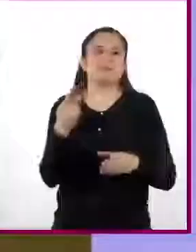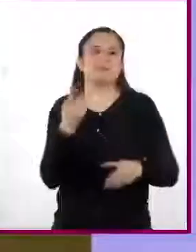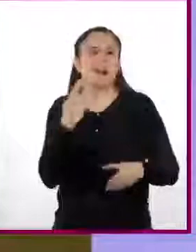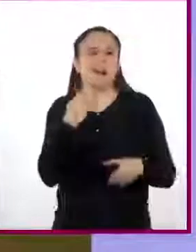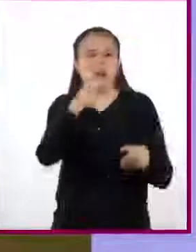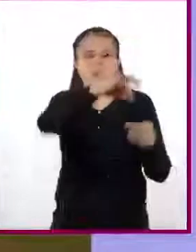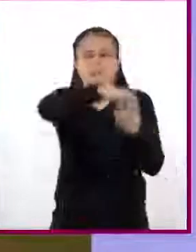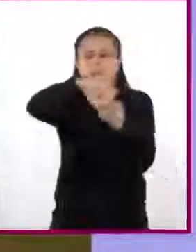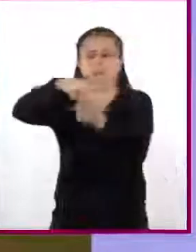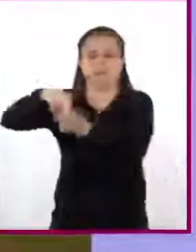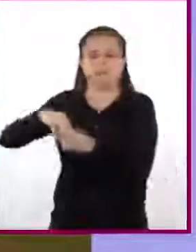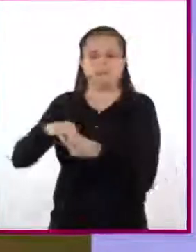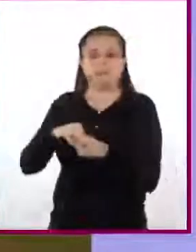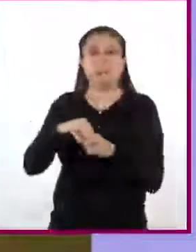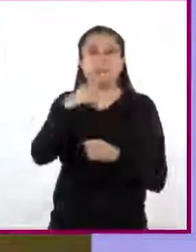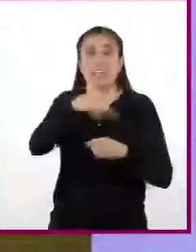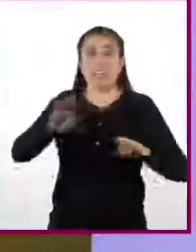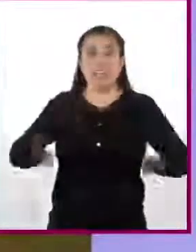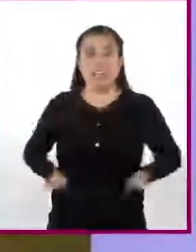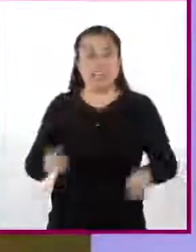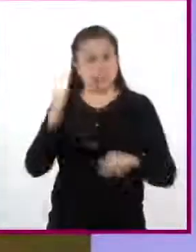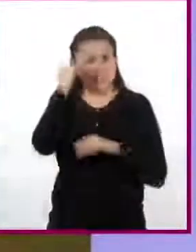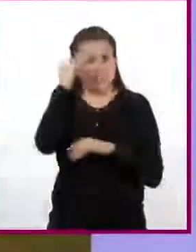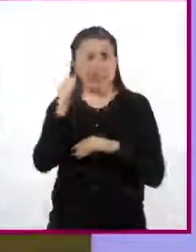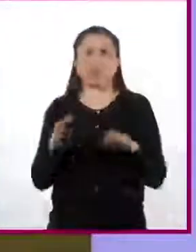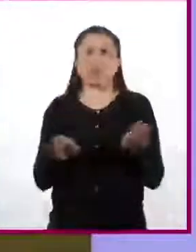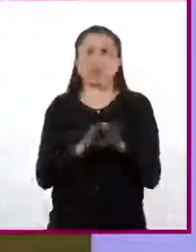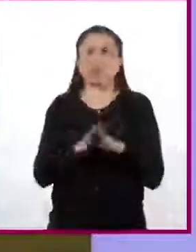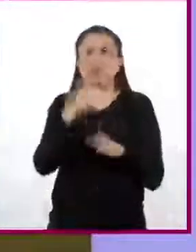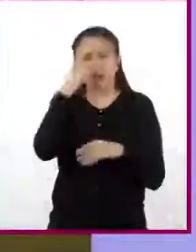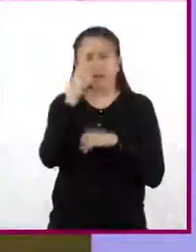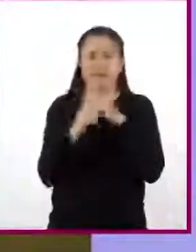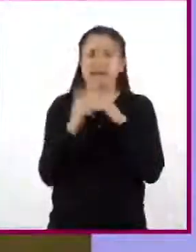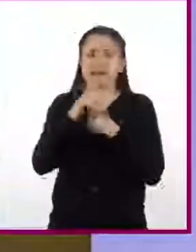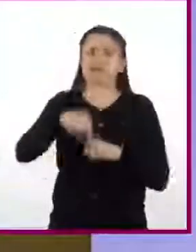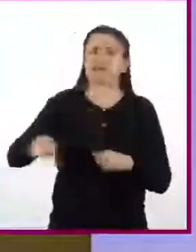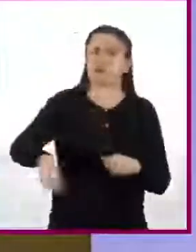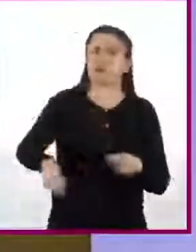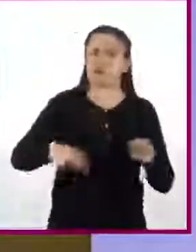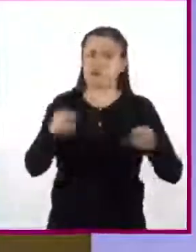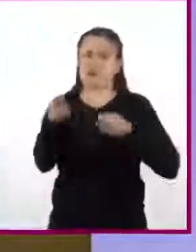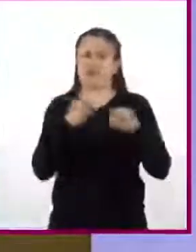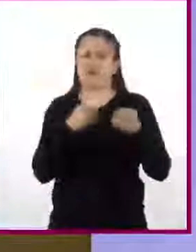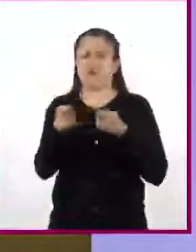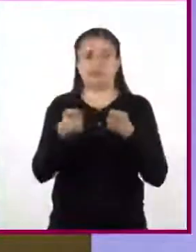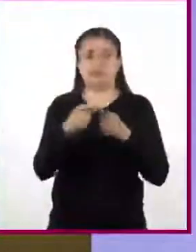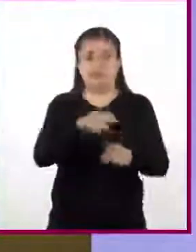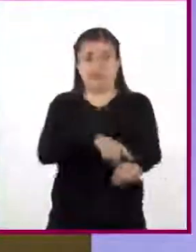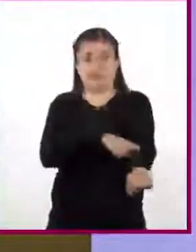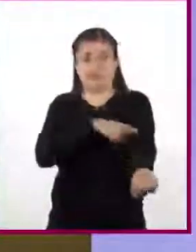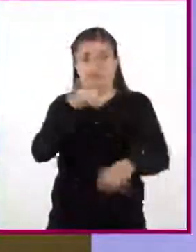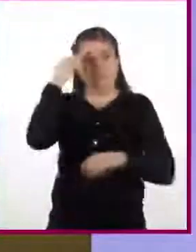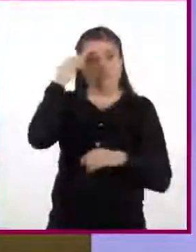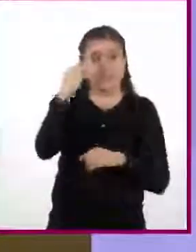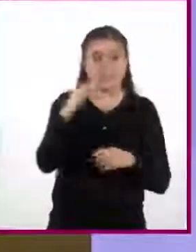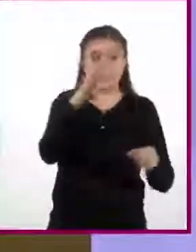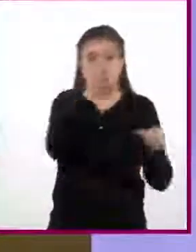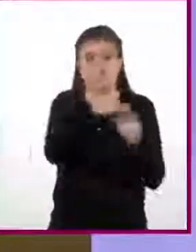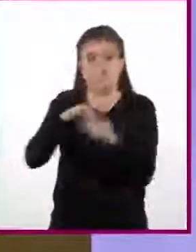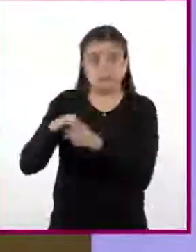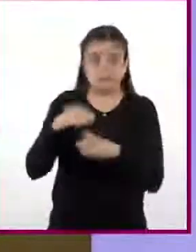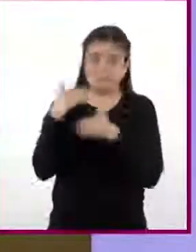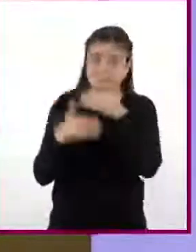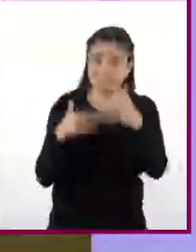Sus integrantes construyen una cierta idea de lo que quieren para el país y su gobierno. Durante un proceso electoral, cada